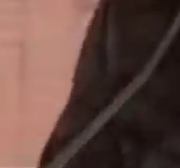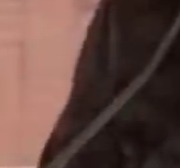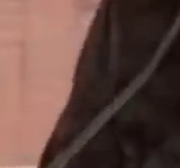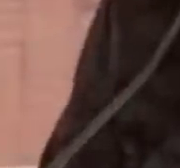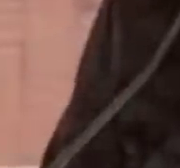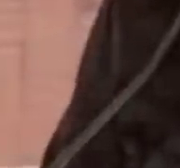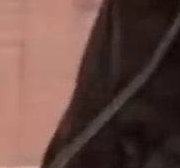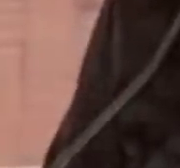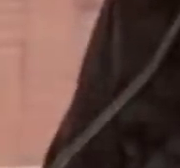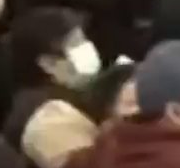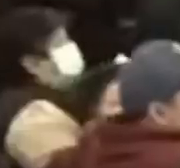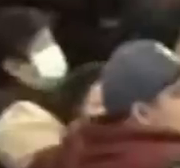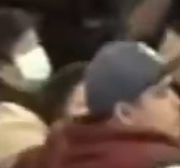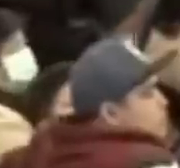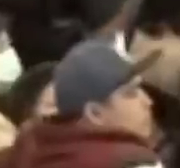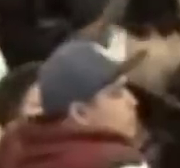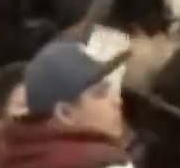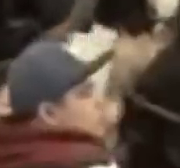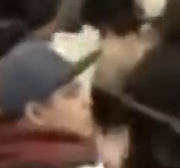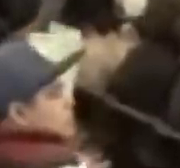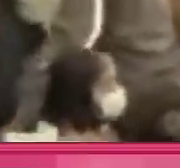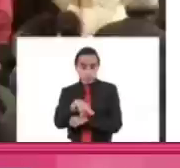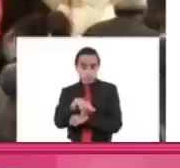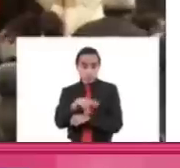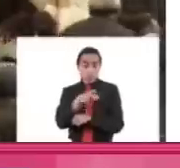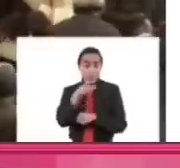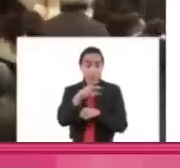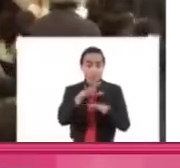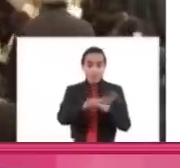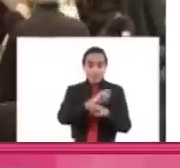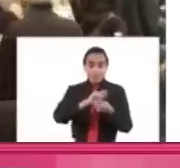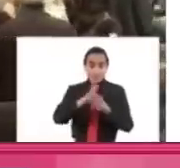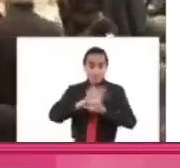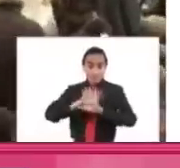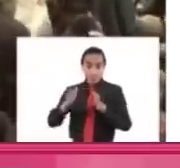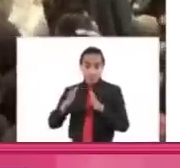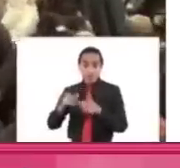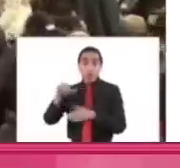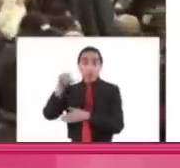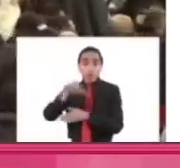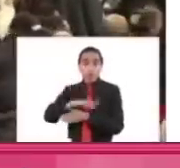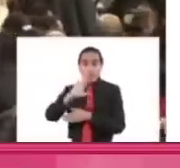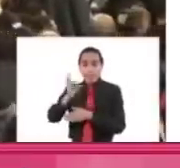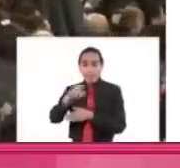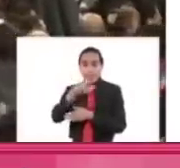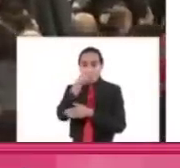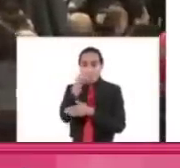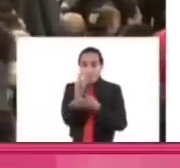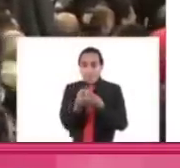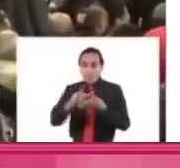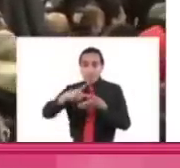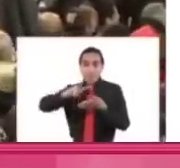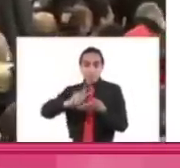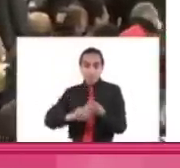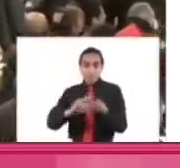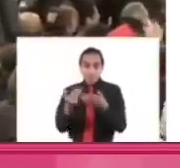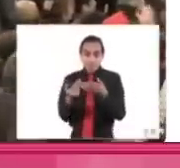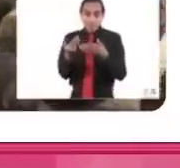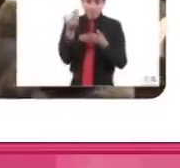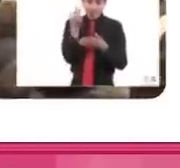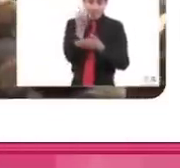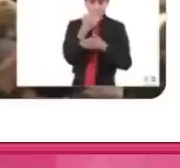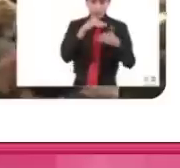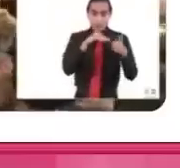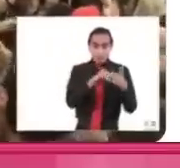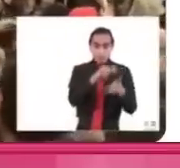a provocar inflación. Hoy tenemos casi el doble de salario mínimo de lo que había en 2018. Y si